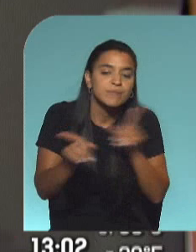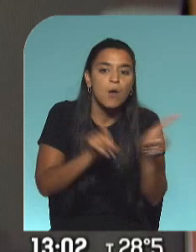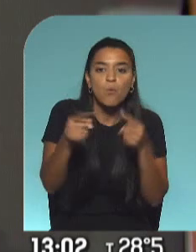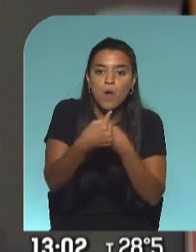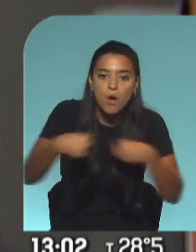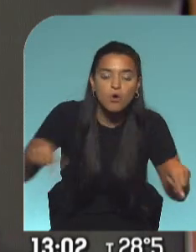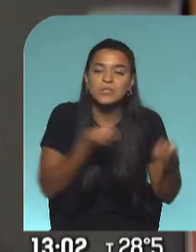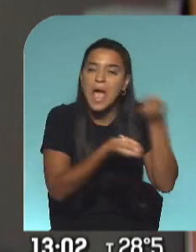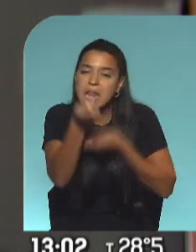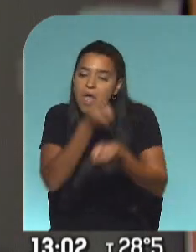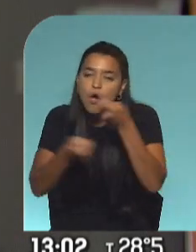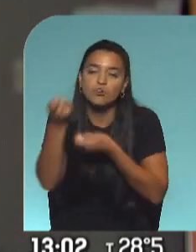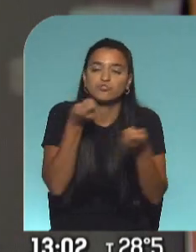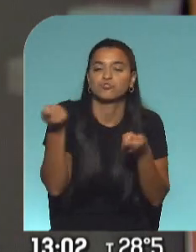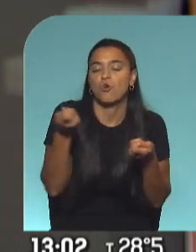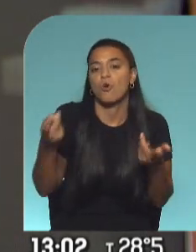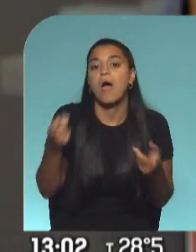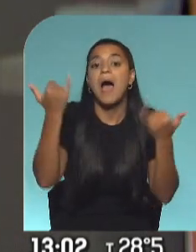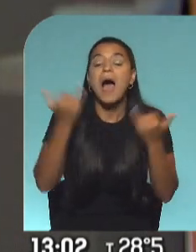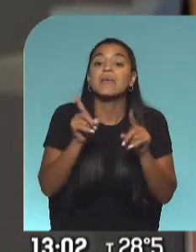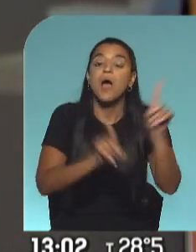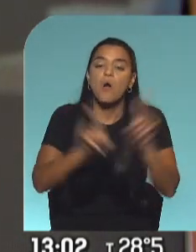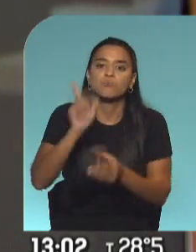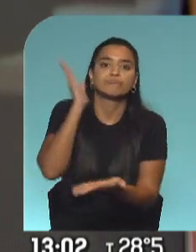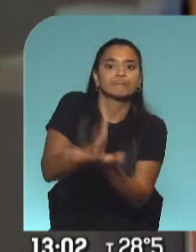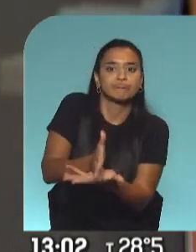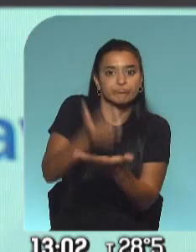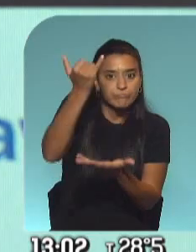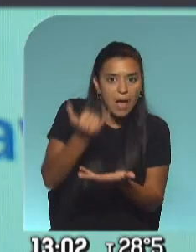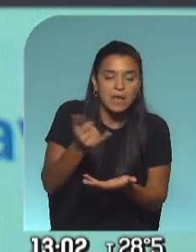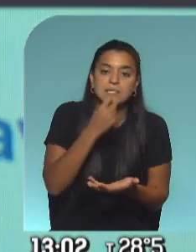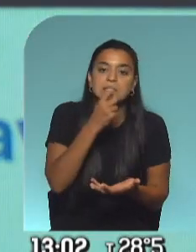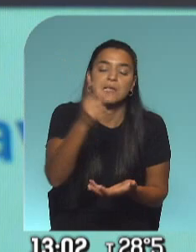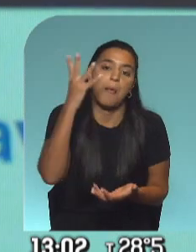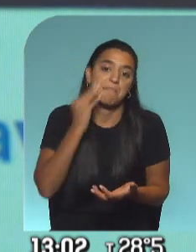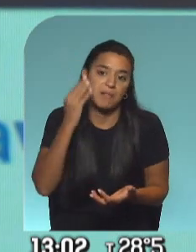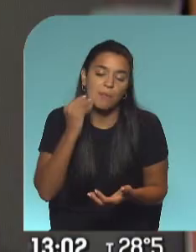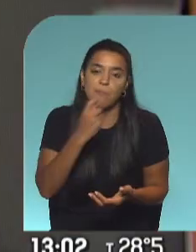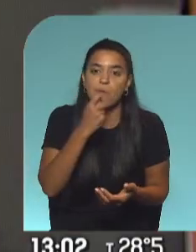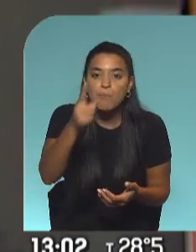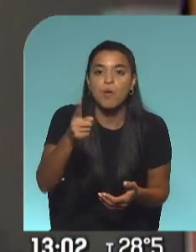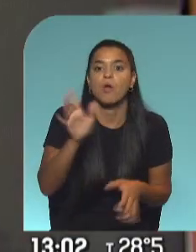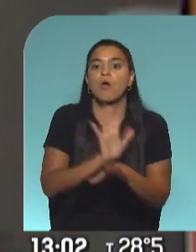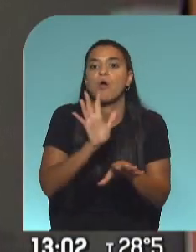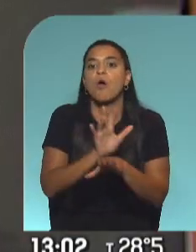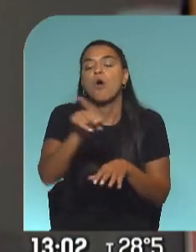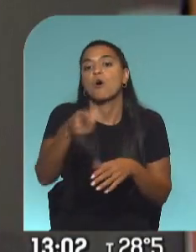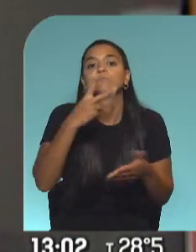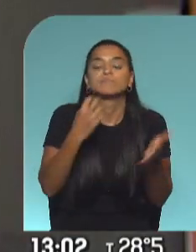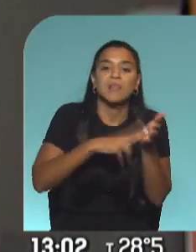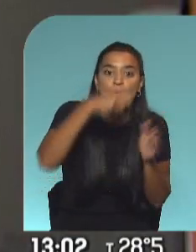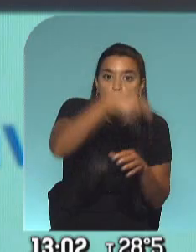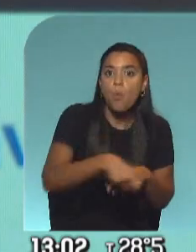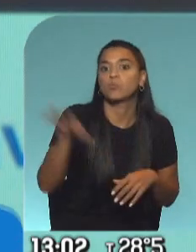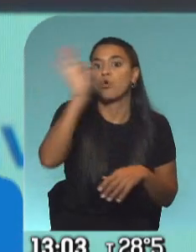desarmando, renegociando acuerdos comerciales. Hay cláusulas de penalización por si Gran Bretaña hace, por ejemplo, dumping social o dumping tributario, dumping